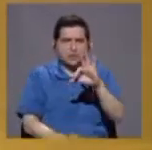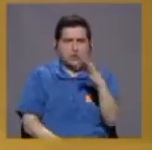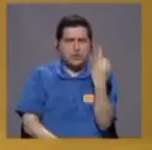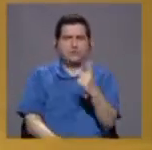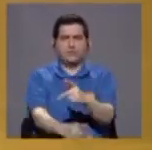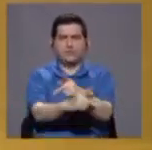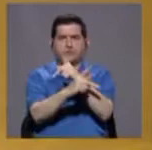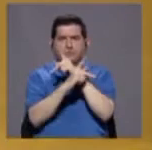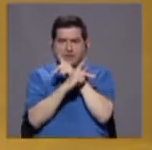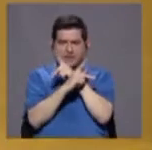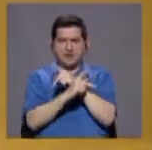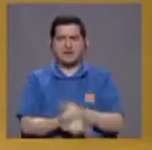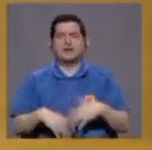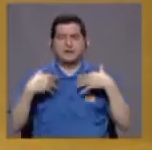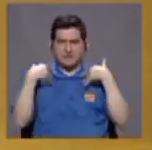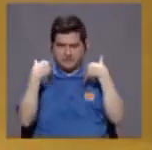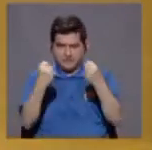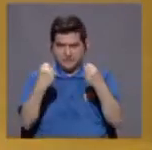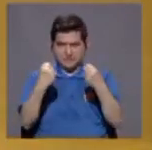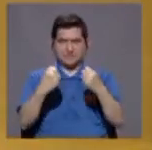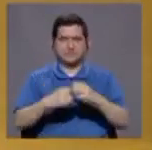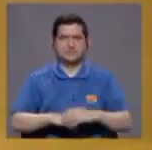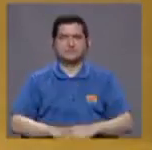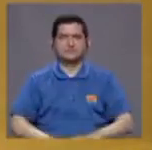medidas de salud.